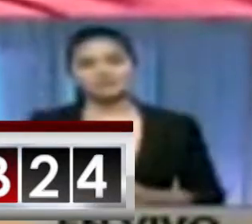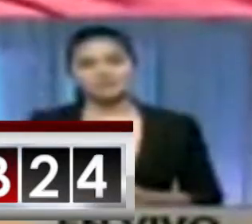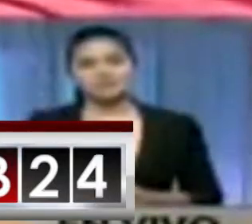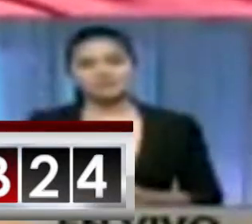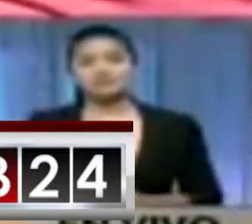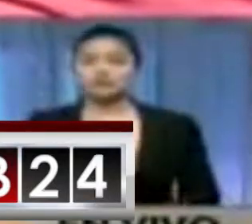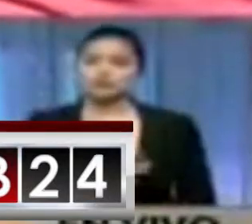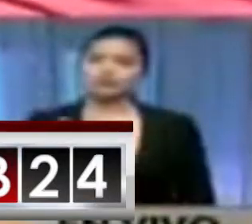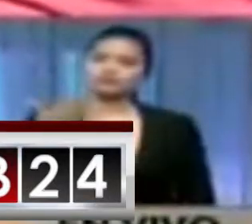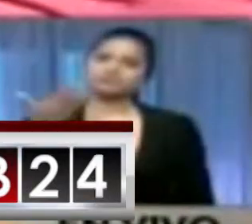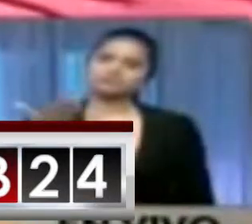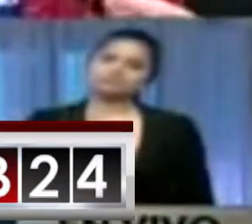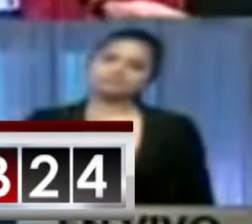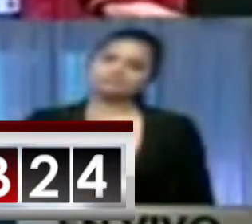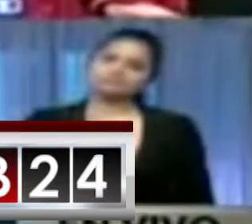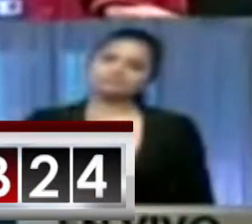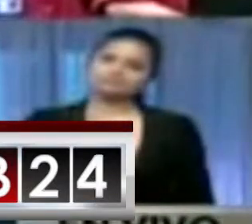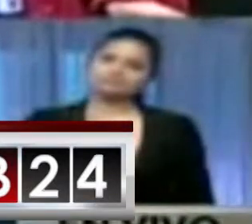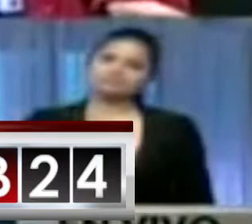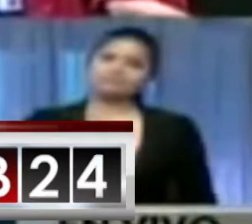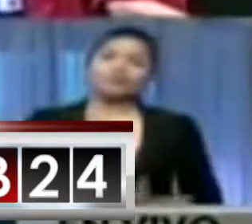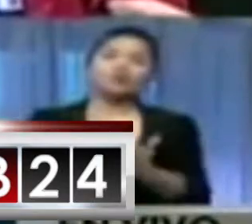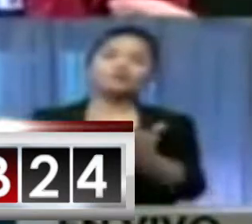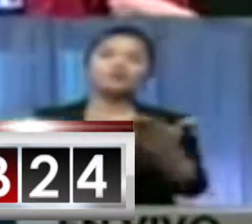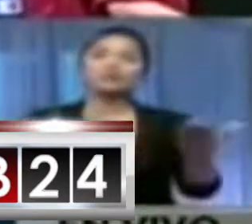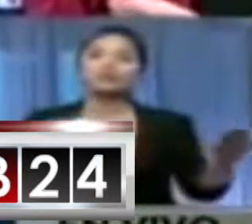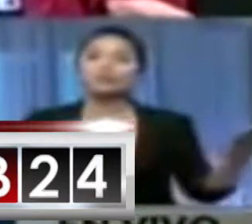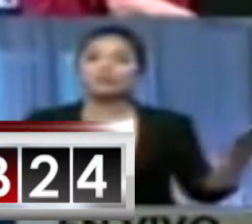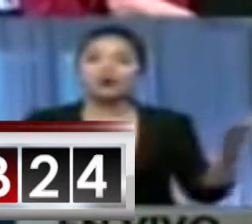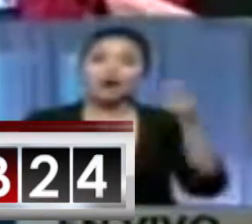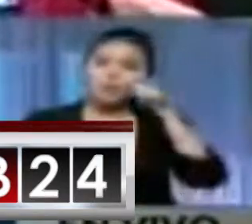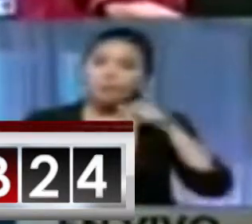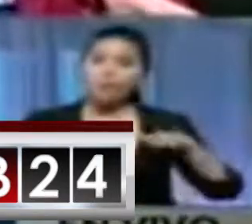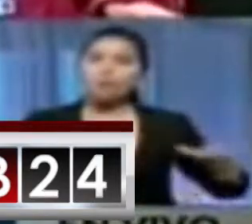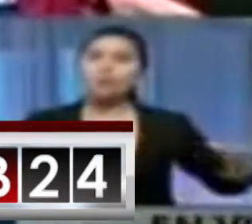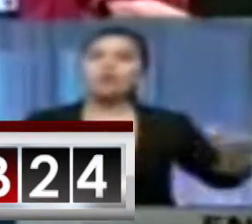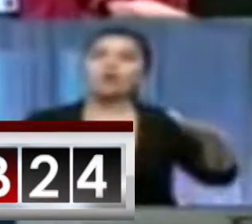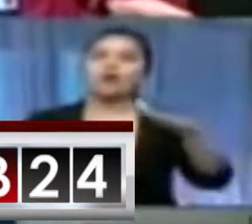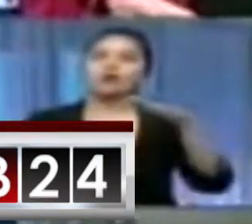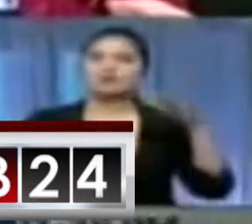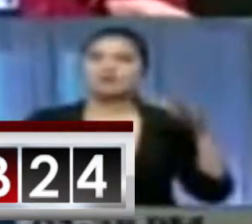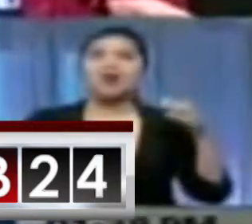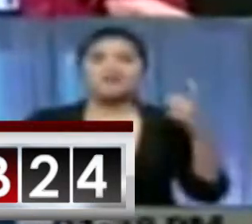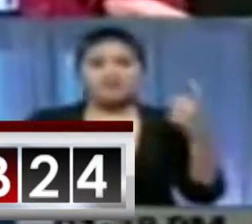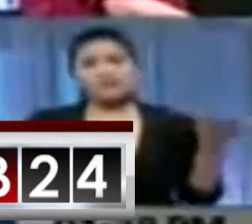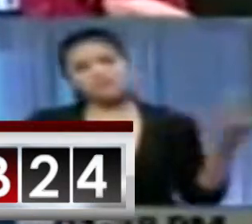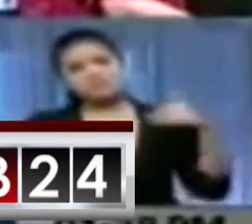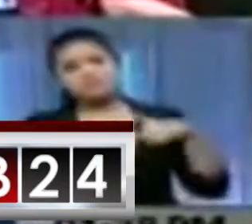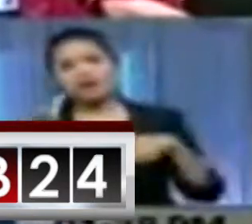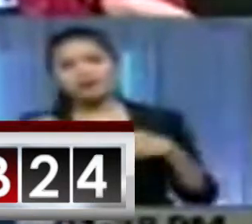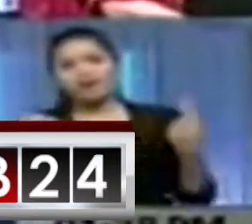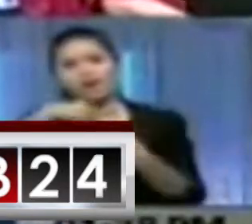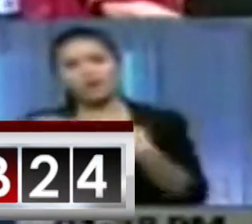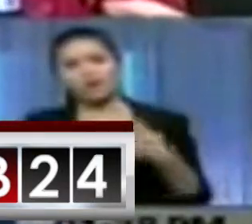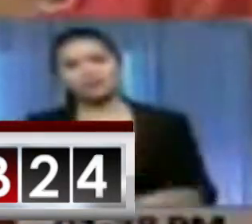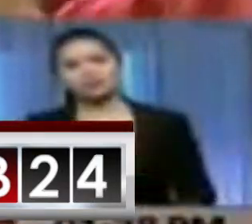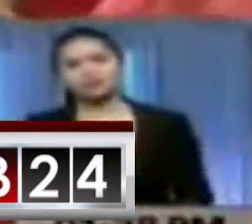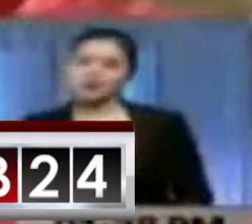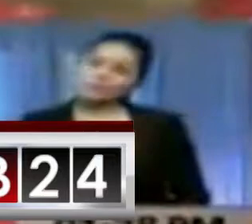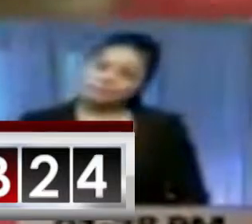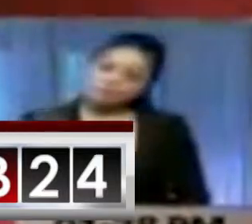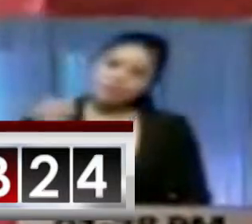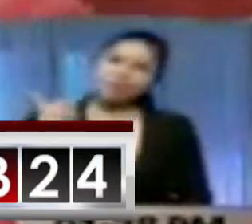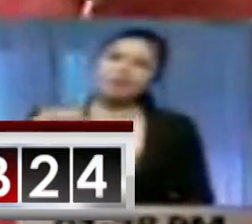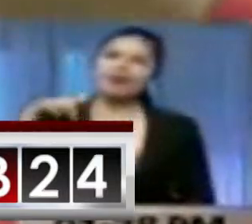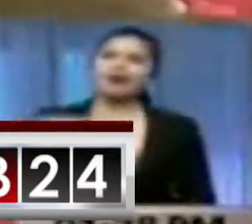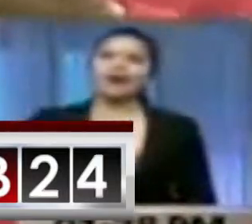mano al pueblo que no se ha incorporado a la revolución y les digo, vengan con nosotros,